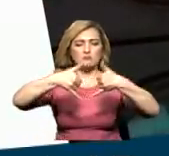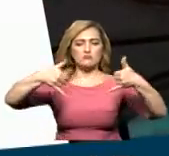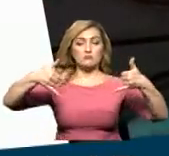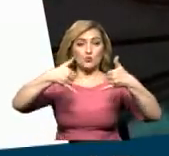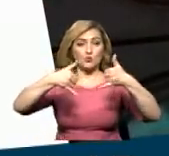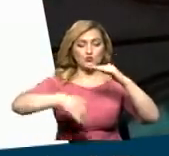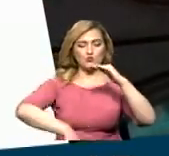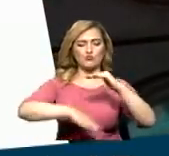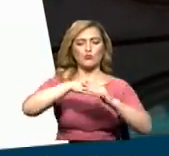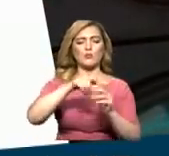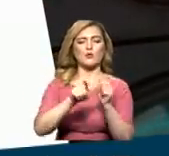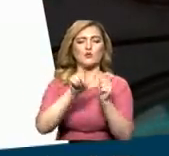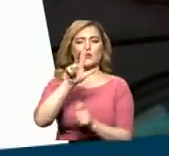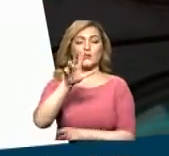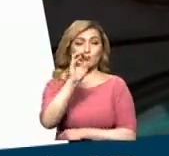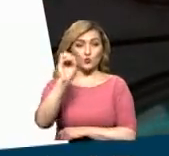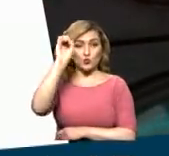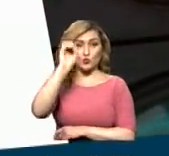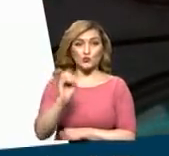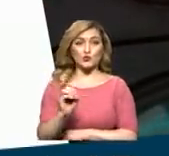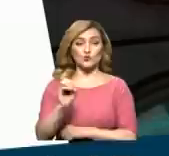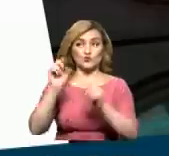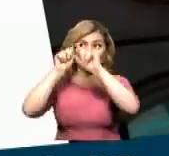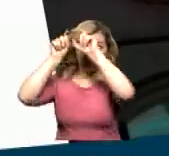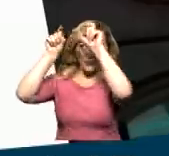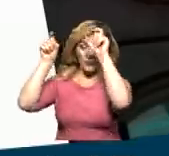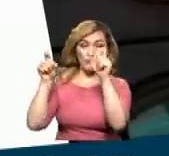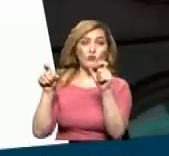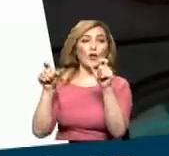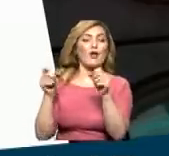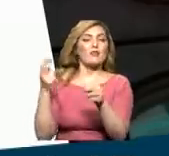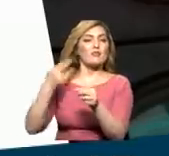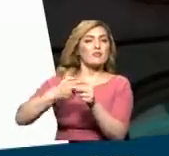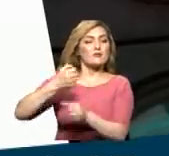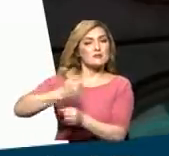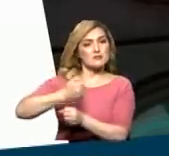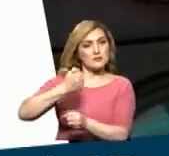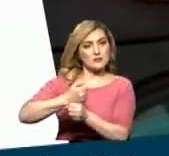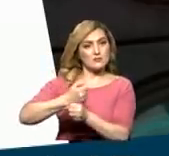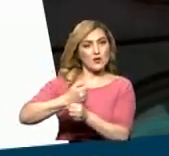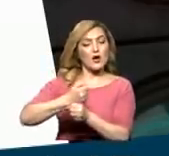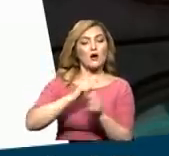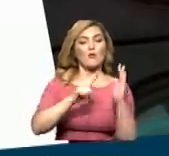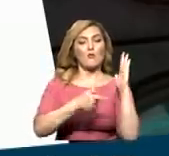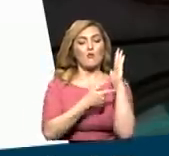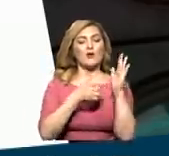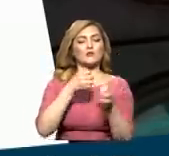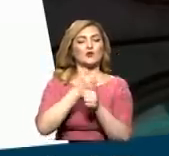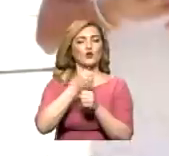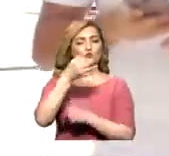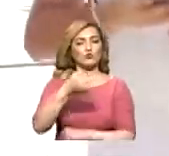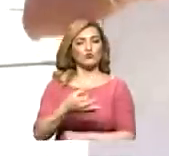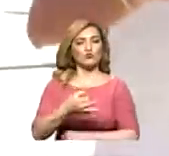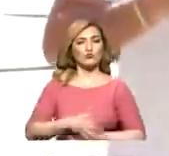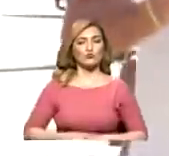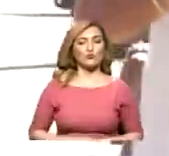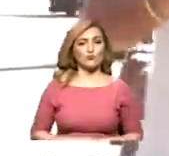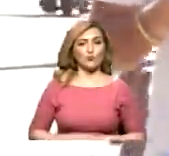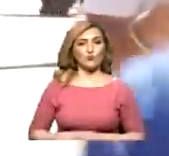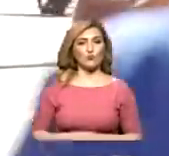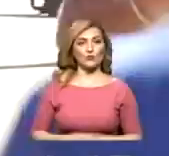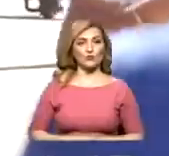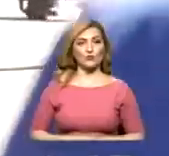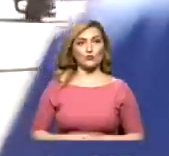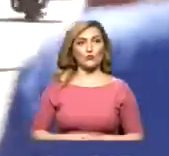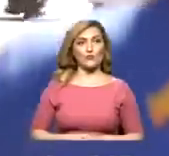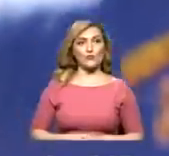con el 30% de su capacidad y las empresas retornar al trabajo presencial cumpliendo protocolos de bioseguridad.